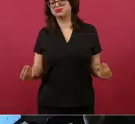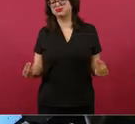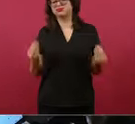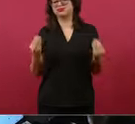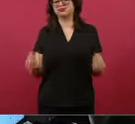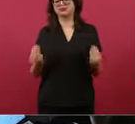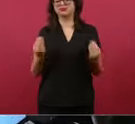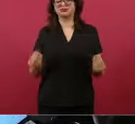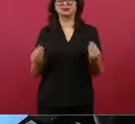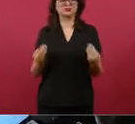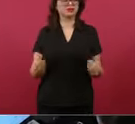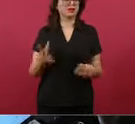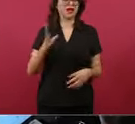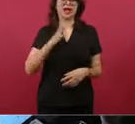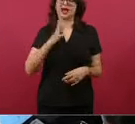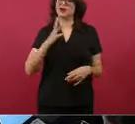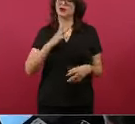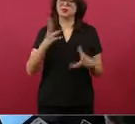de todo tipo.